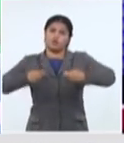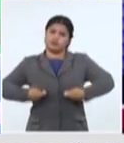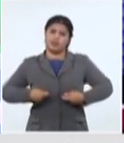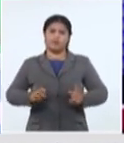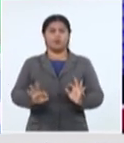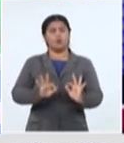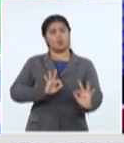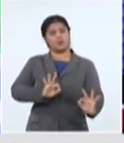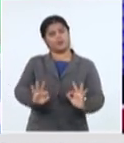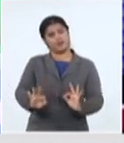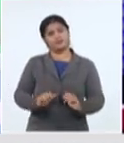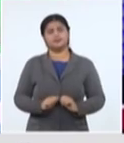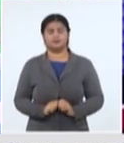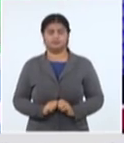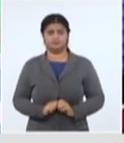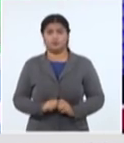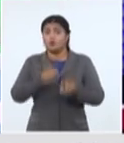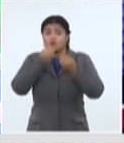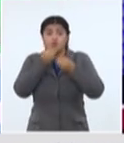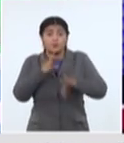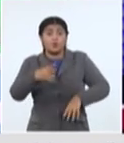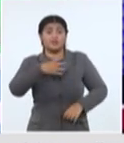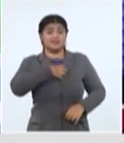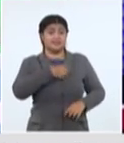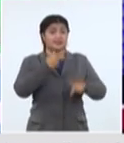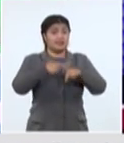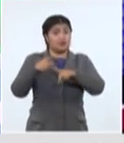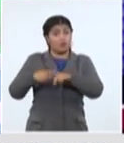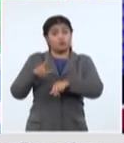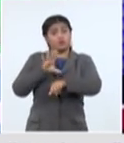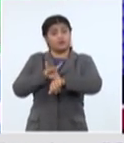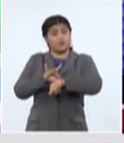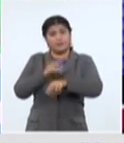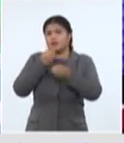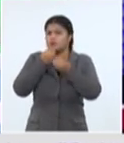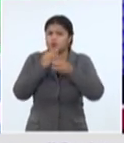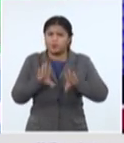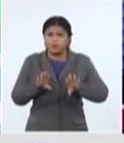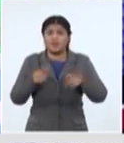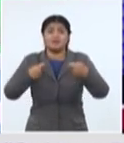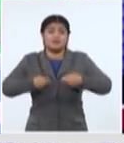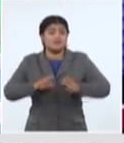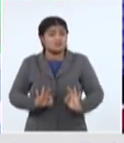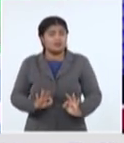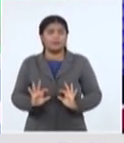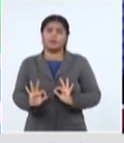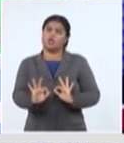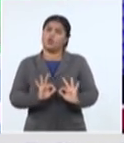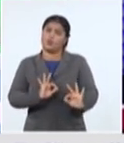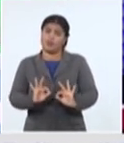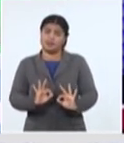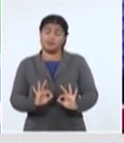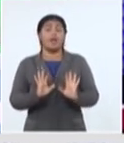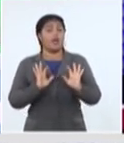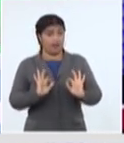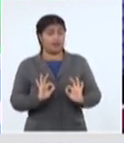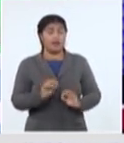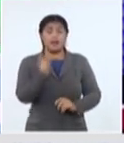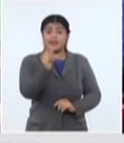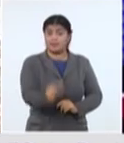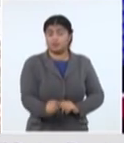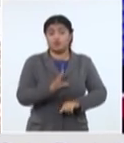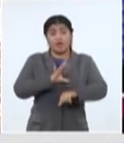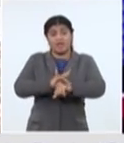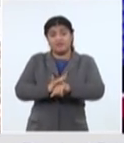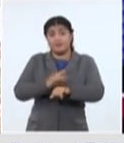vulnerables por el propio decursar de la enfermedad, de los tratamientos, que incluso tienen un efecto inmunosupresor sobre